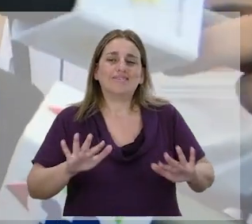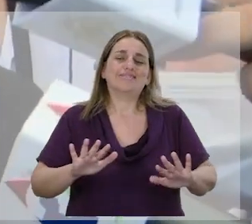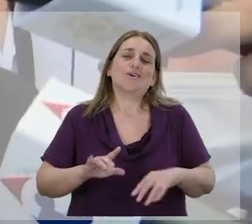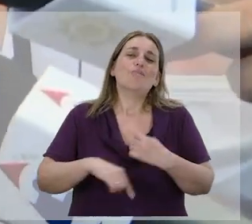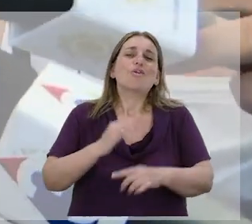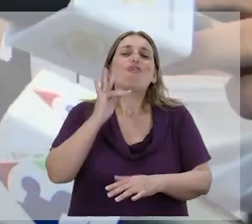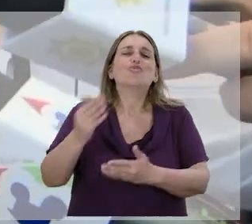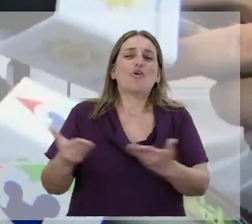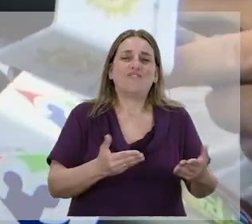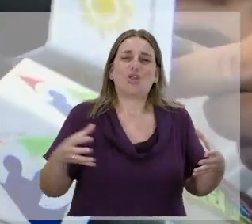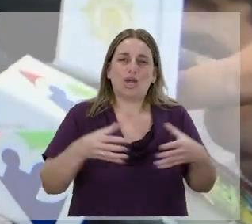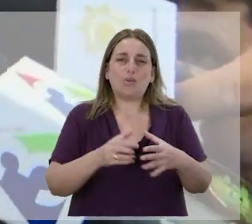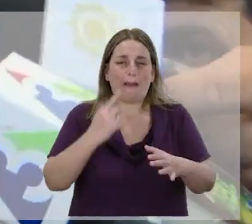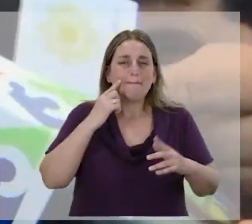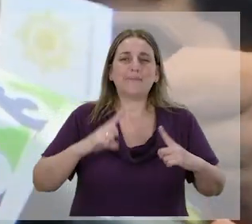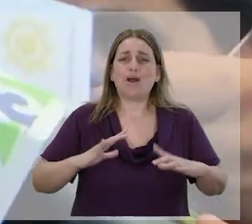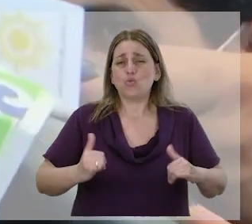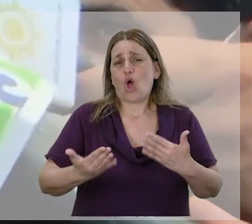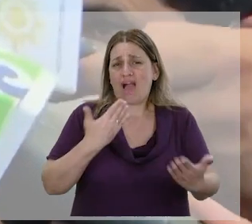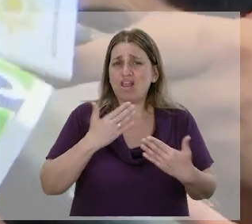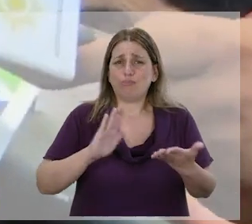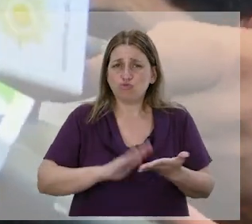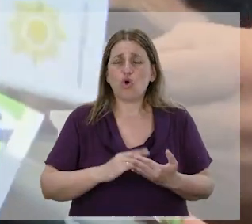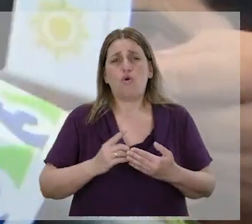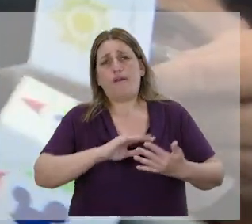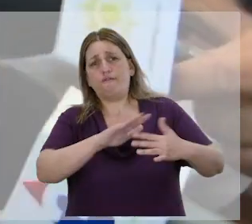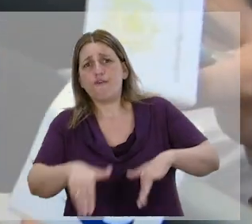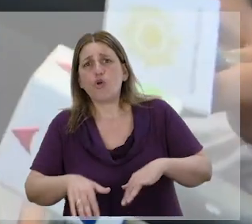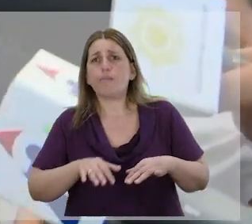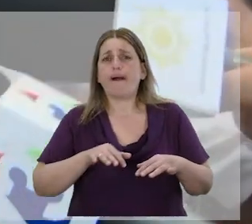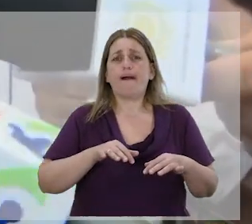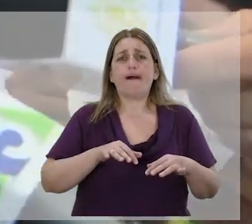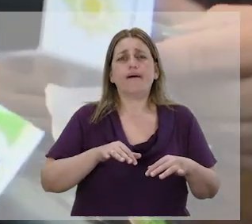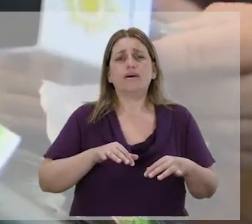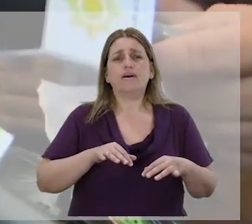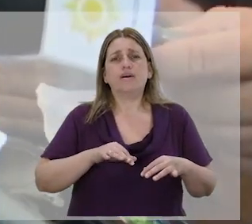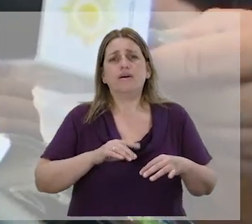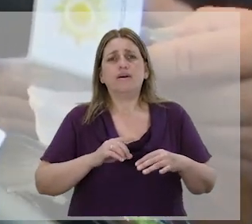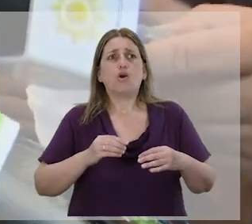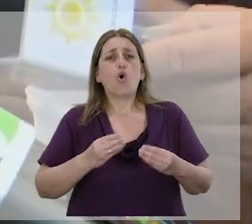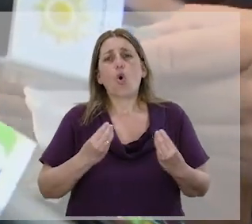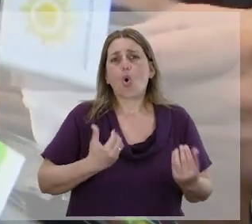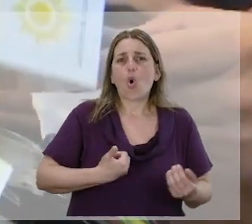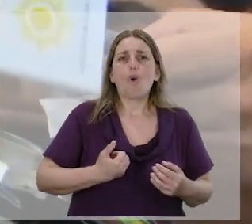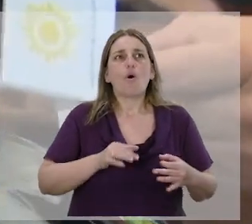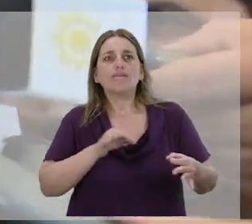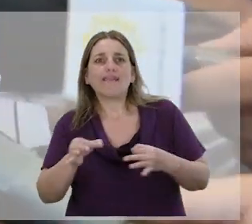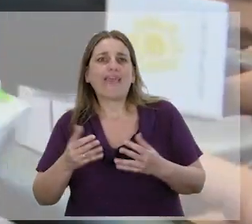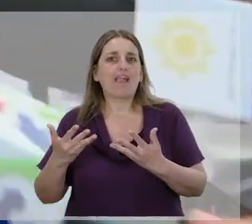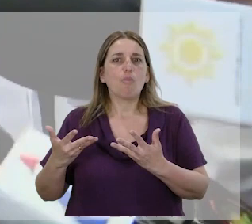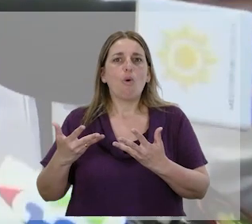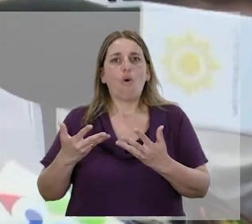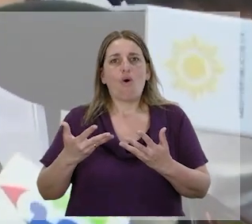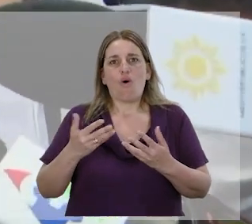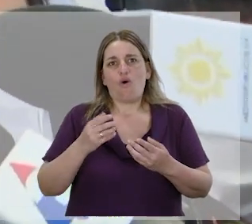Tuvimos con... La próxima te invito. Bueno, la pregunta tuvimos, que para, estuvimos hablando sobre la estrategia